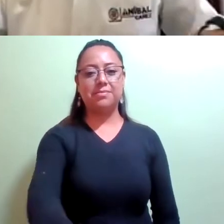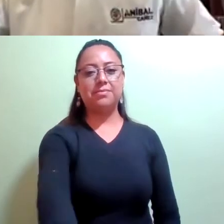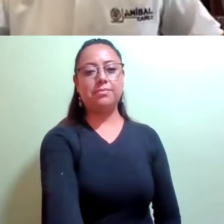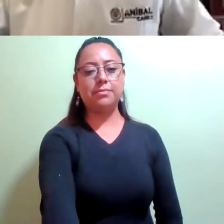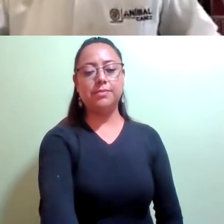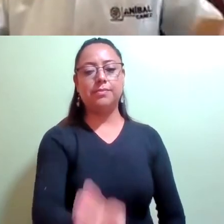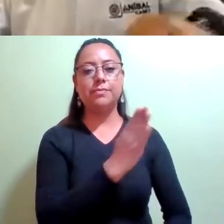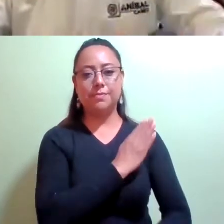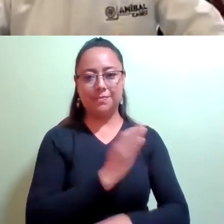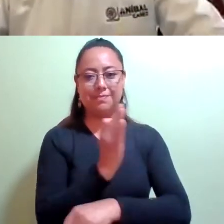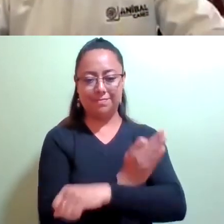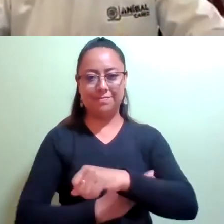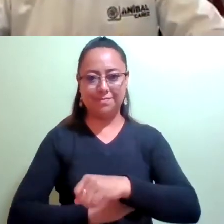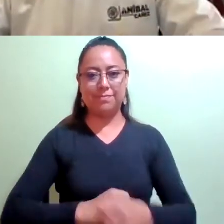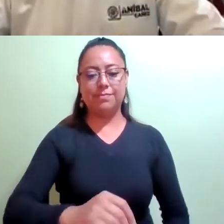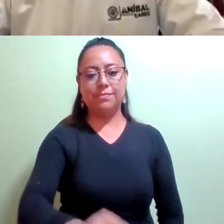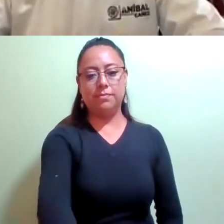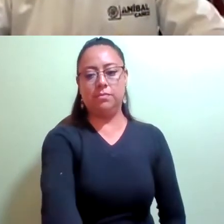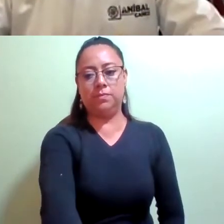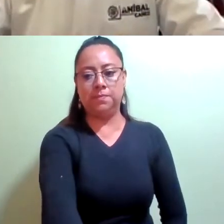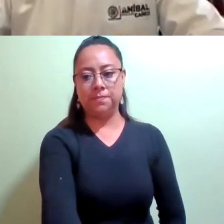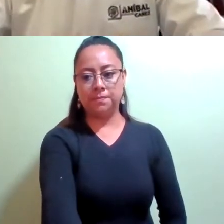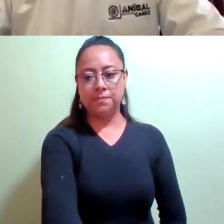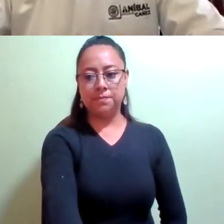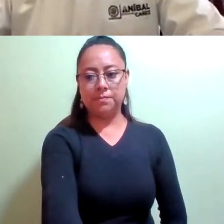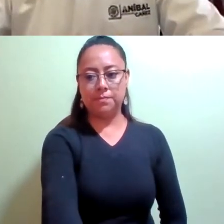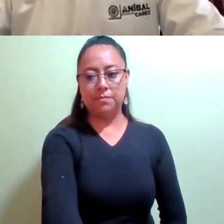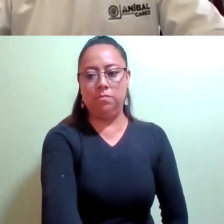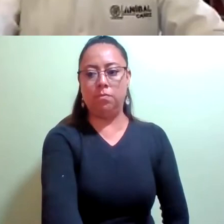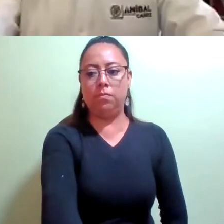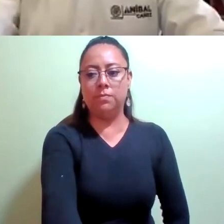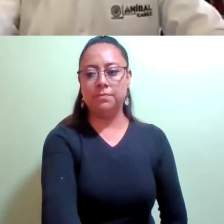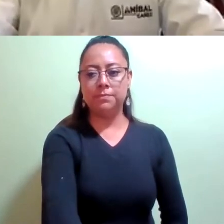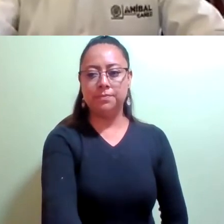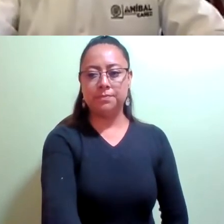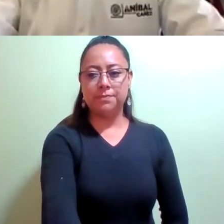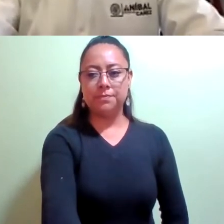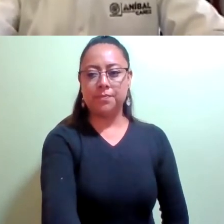Muy buenas tardes. Gracias, diputados. Muchas gracias. Diputada Hasta Larios, luego.